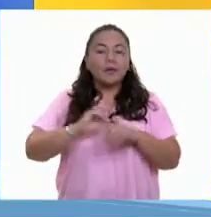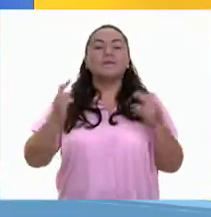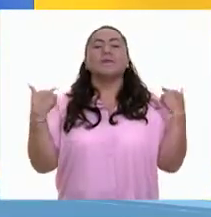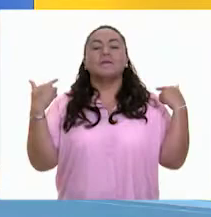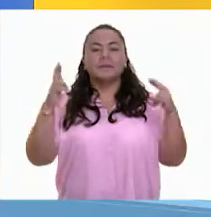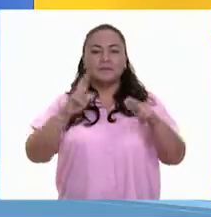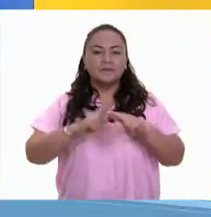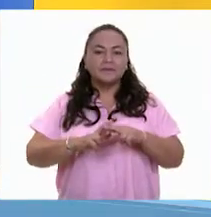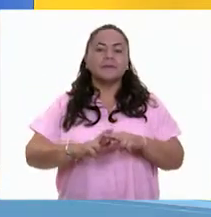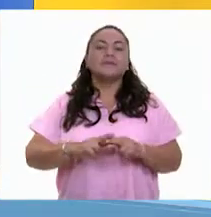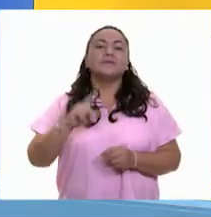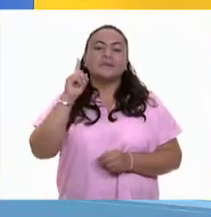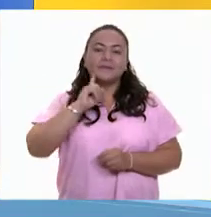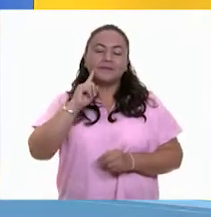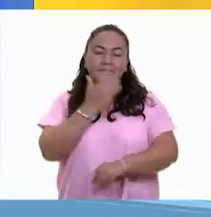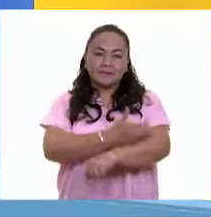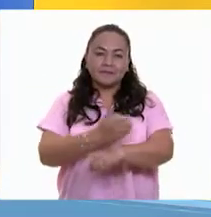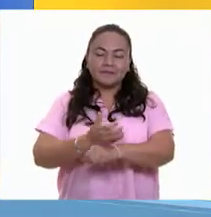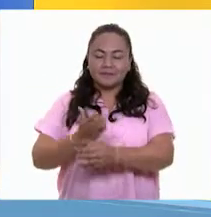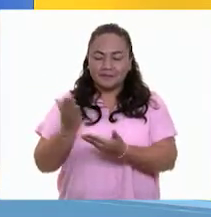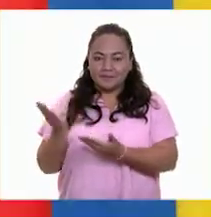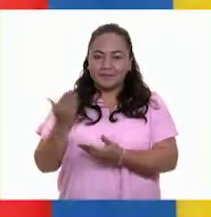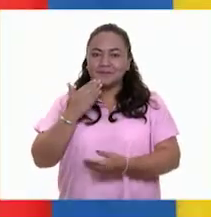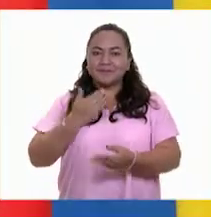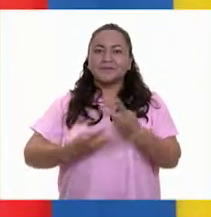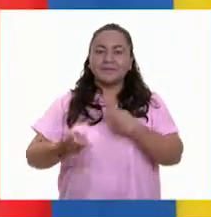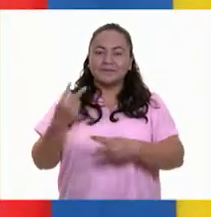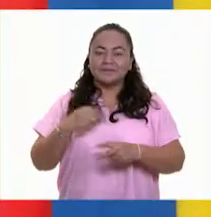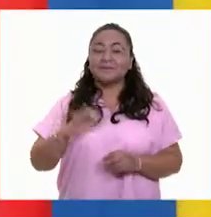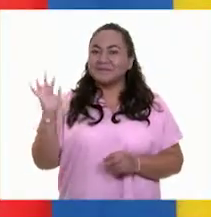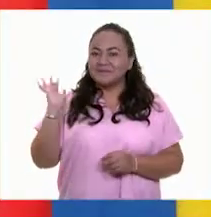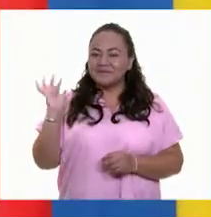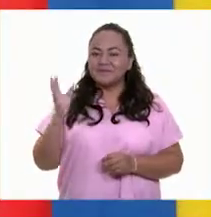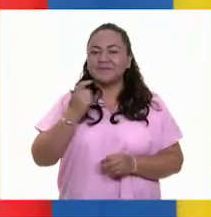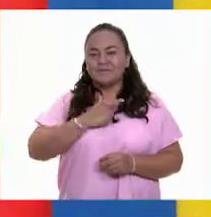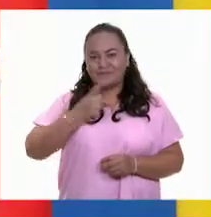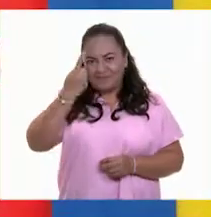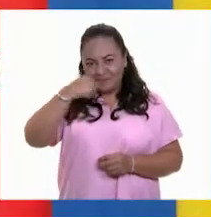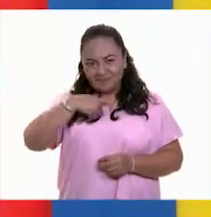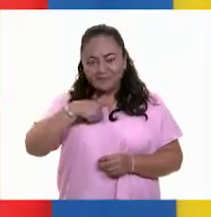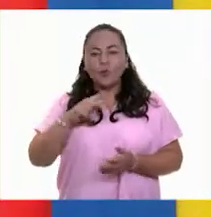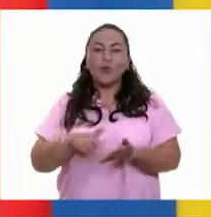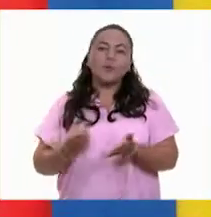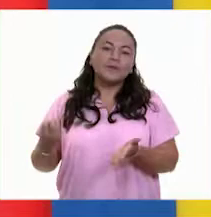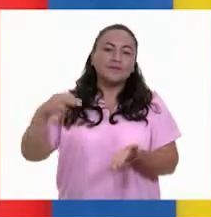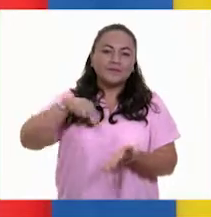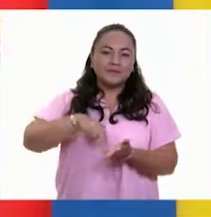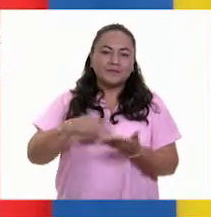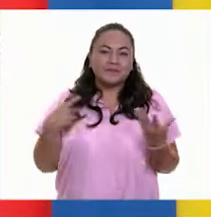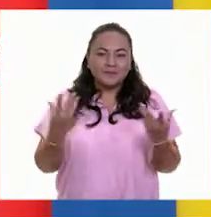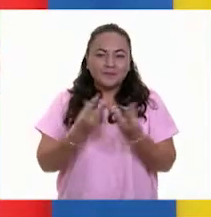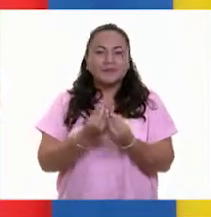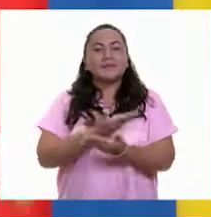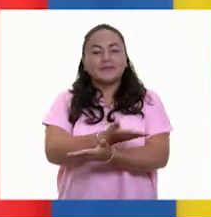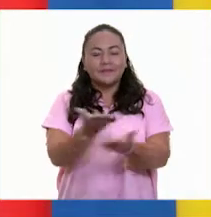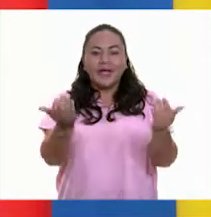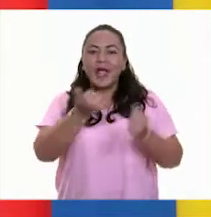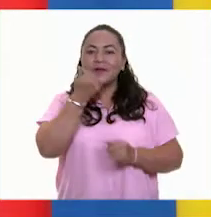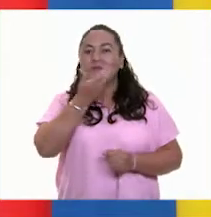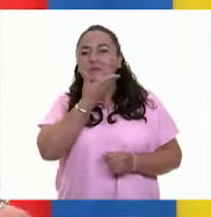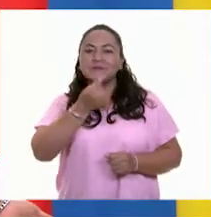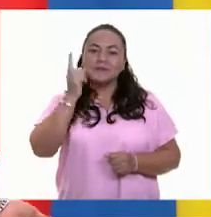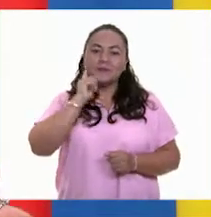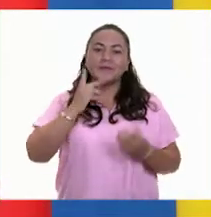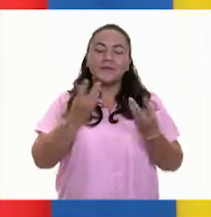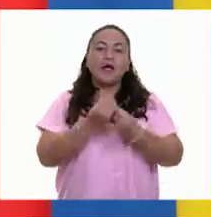nuevamente nuestra querida maestra Sharon Luna. Maestra, bienvenida. Hola Larisa, es un gusto para mí estar nuevamente aquí contigo y con todos los alumnos y las alumnas